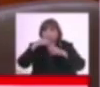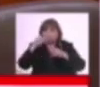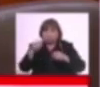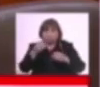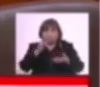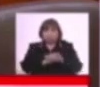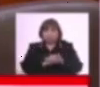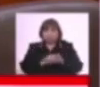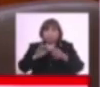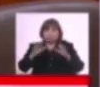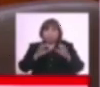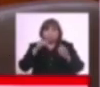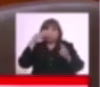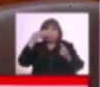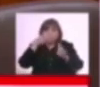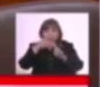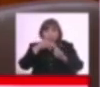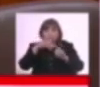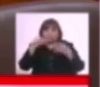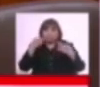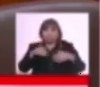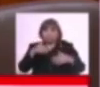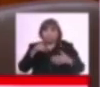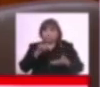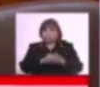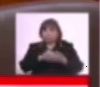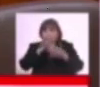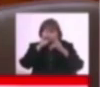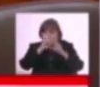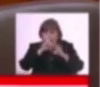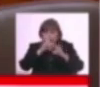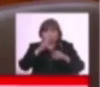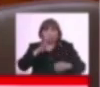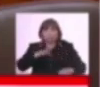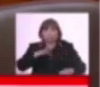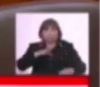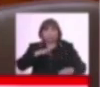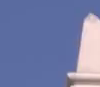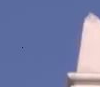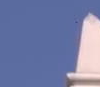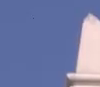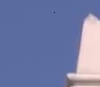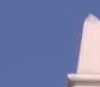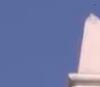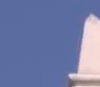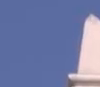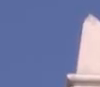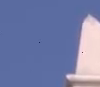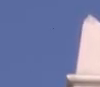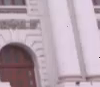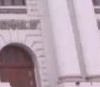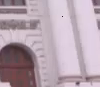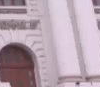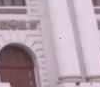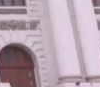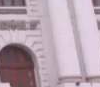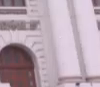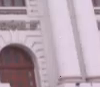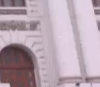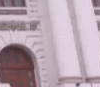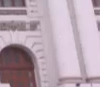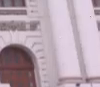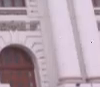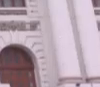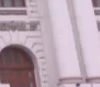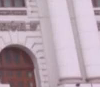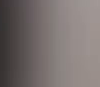¿Y qué debería ocurrir ahora desde el ámbito penal, como lo mencionaba Pedro? Porque hay otra salida, que es la ley, ya